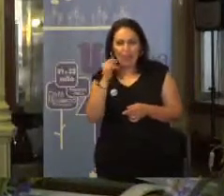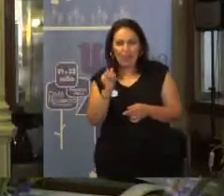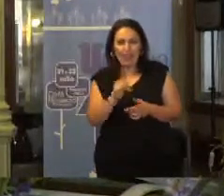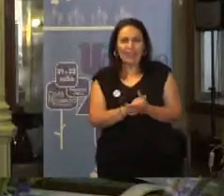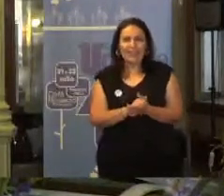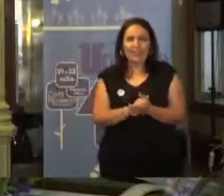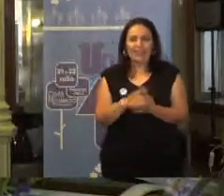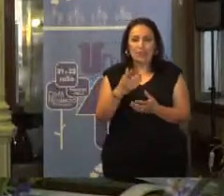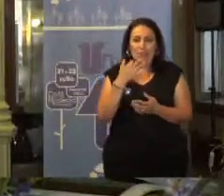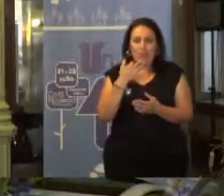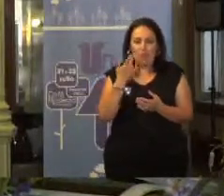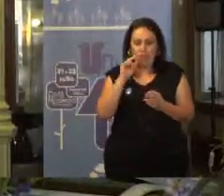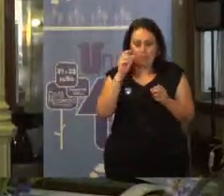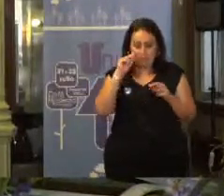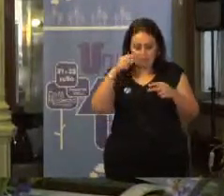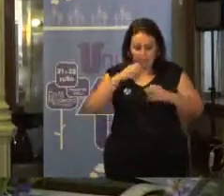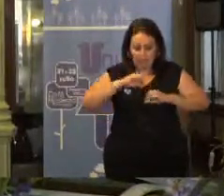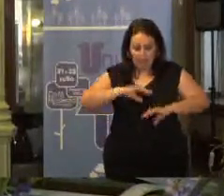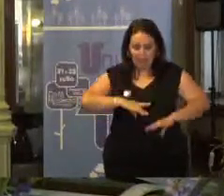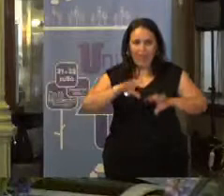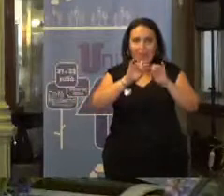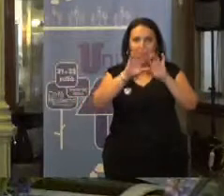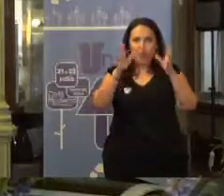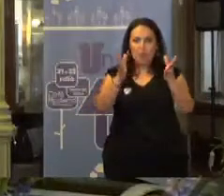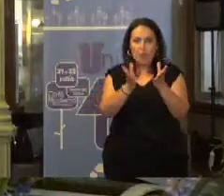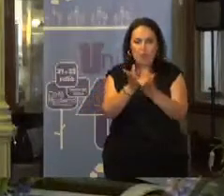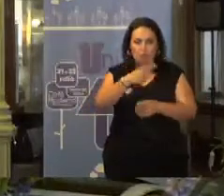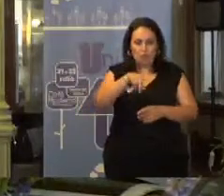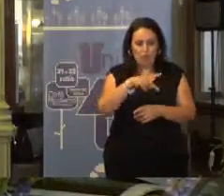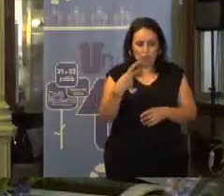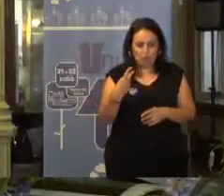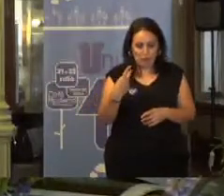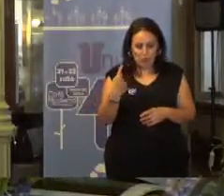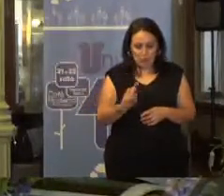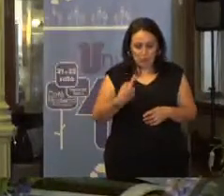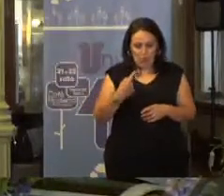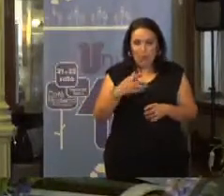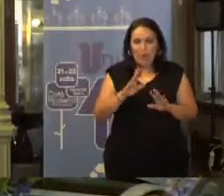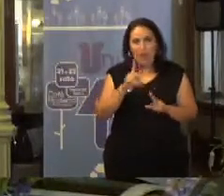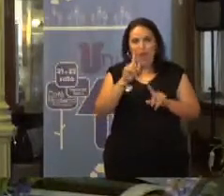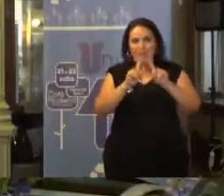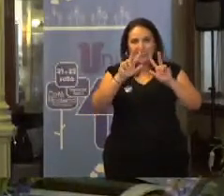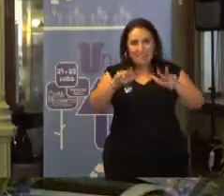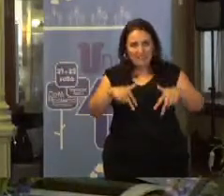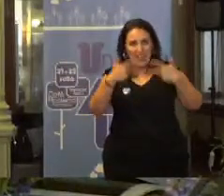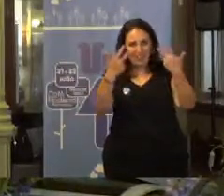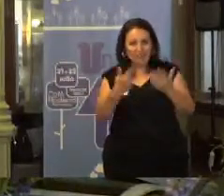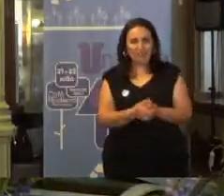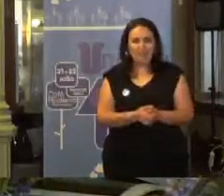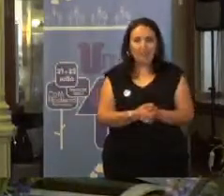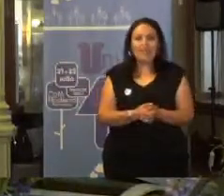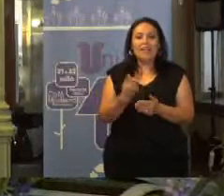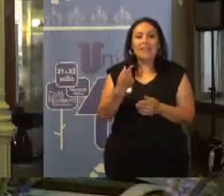se está espido ante o mundo, sós e soas ante o mundo, pero é liberador. En ese sentido, penso que